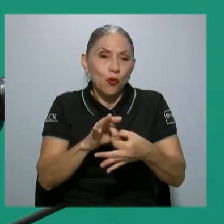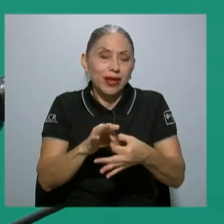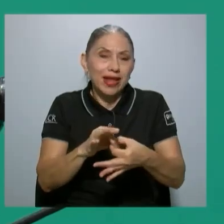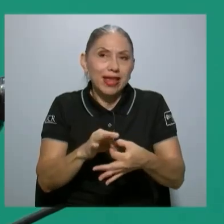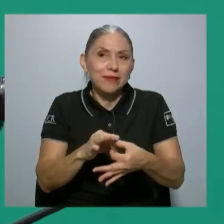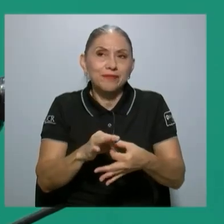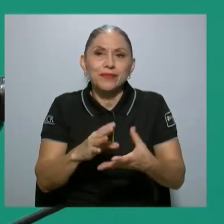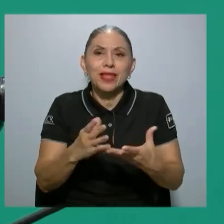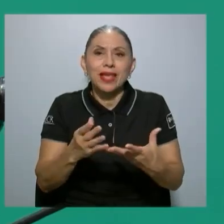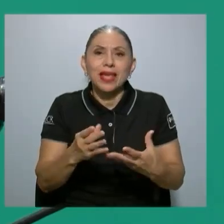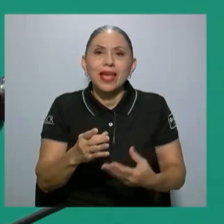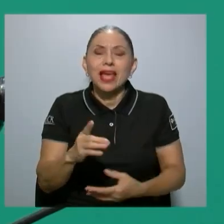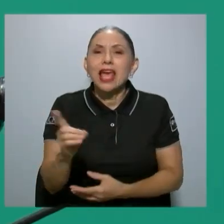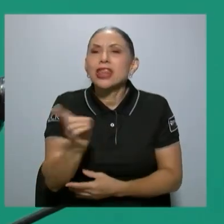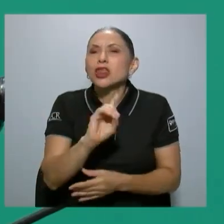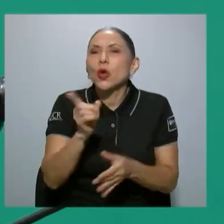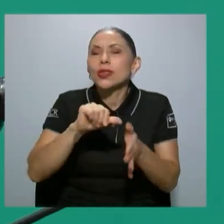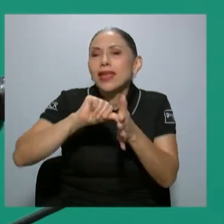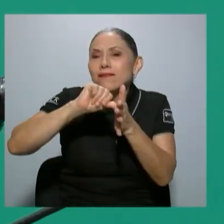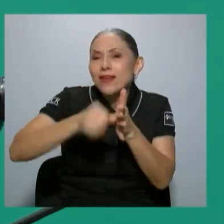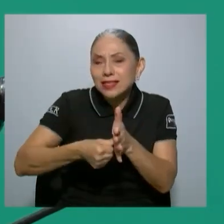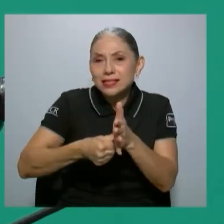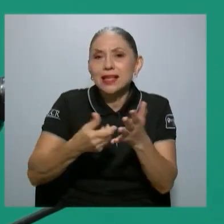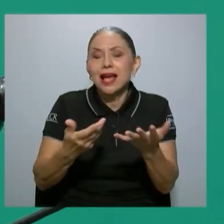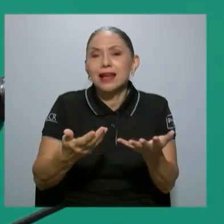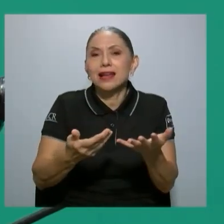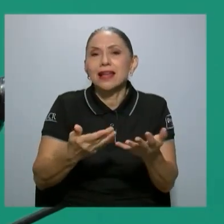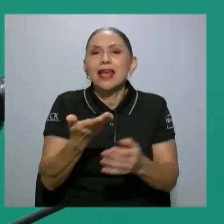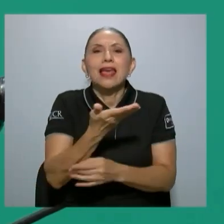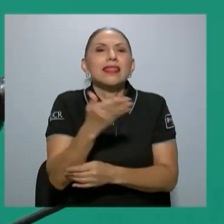en dónde enfatizar y de qué